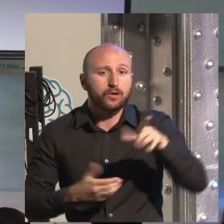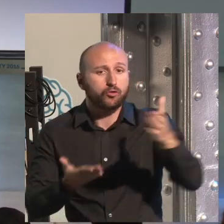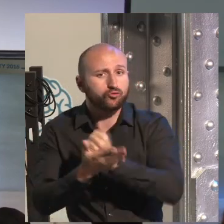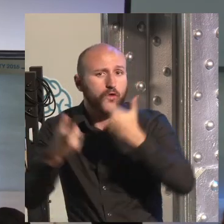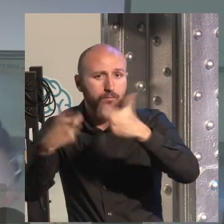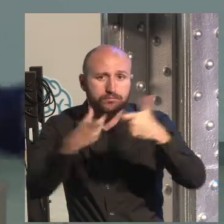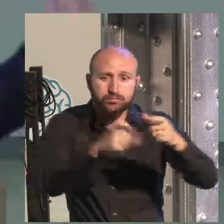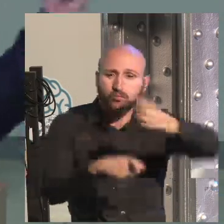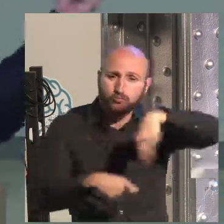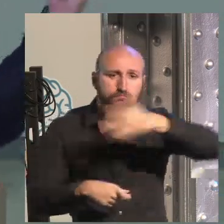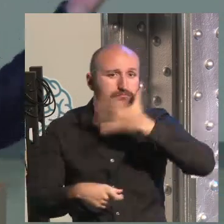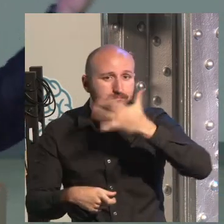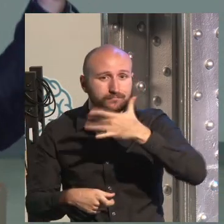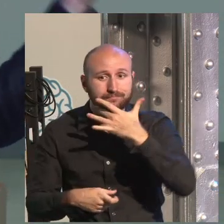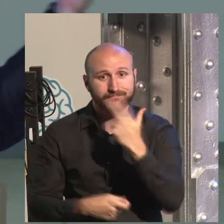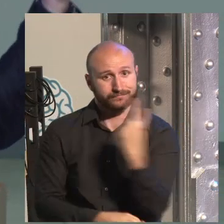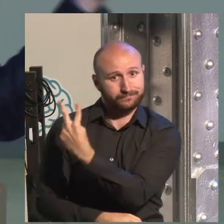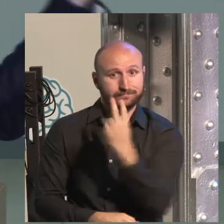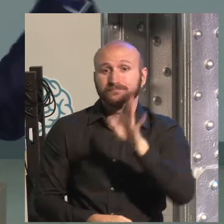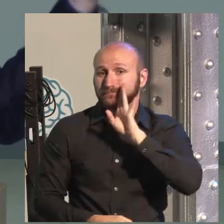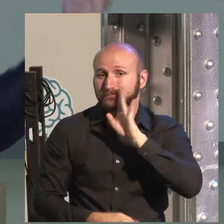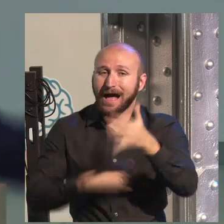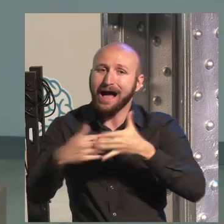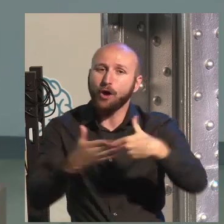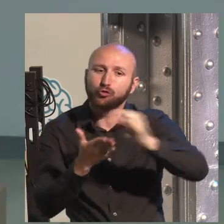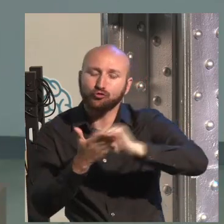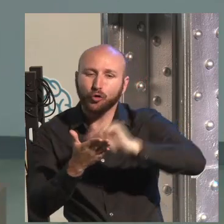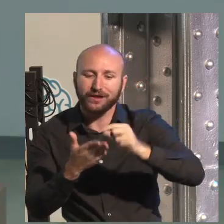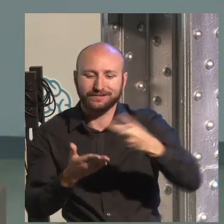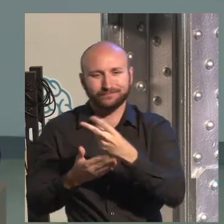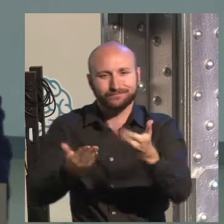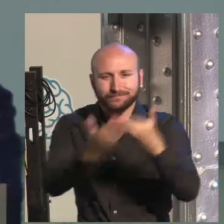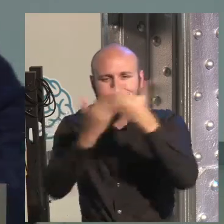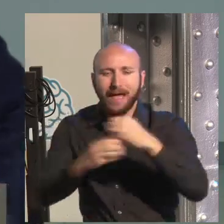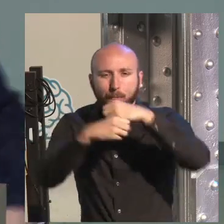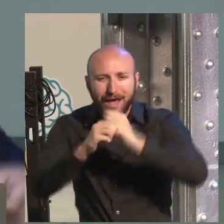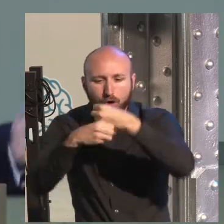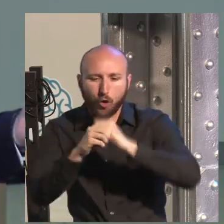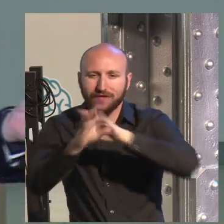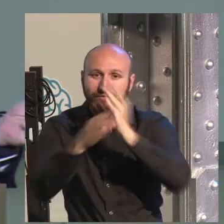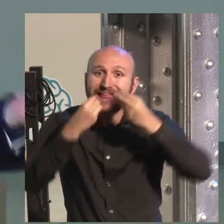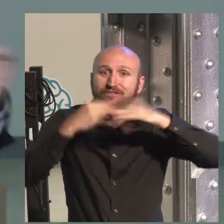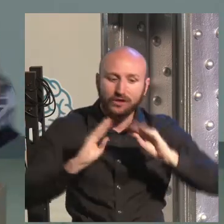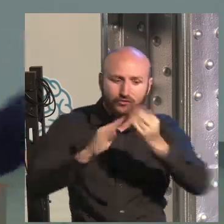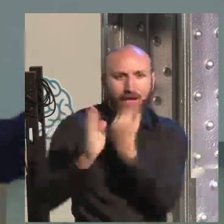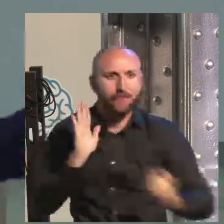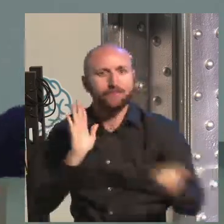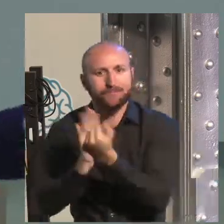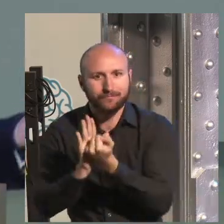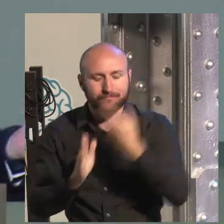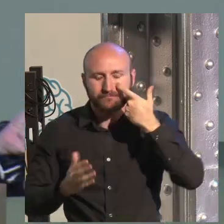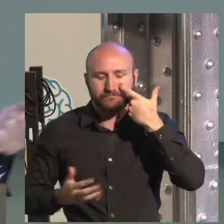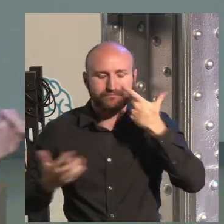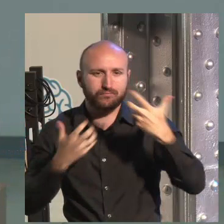conocemos. Y estos dos autores, estos dos biólogos, han pasado a la historia porque de forma